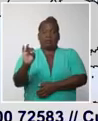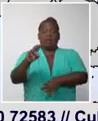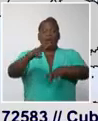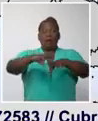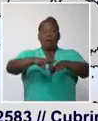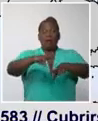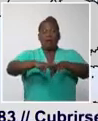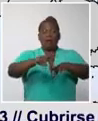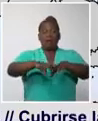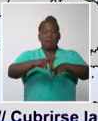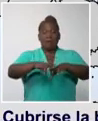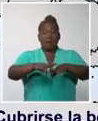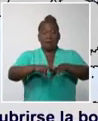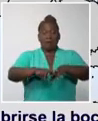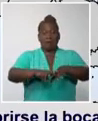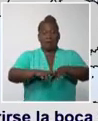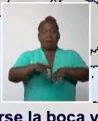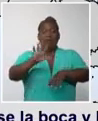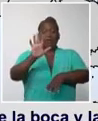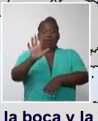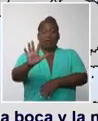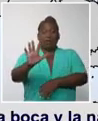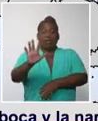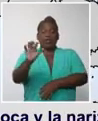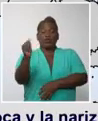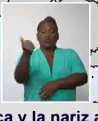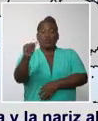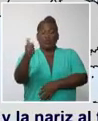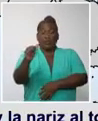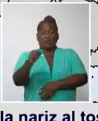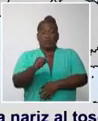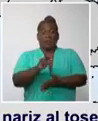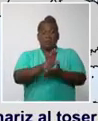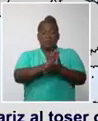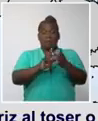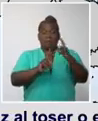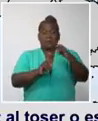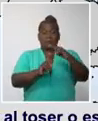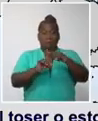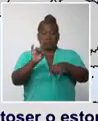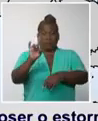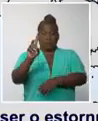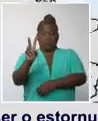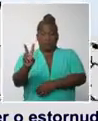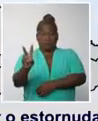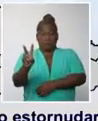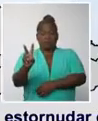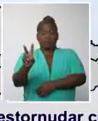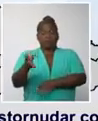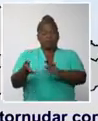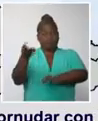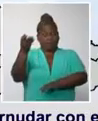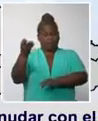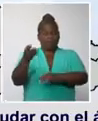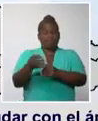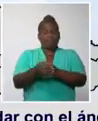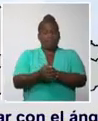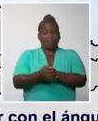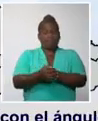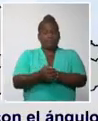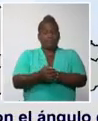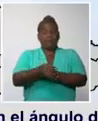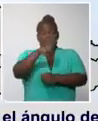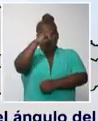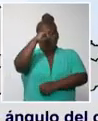la cifra elevada de 510, Matanzas 92, también una cifra elevada, le sigue Santi